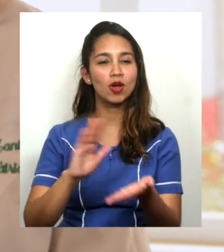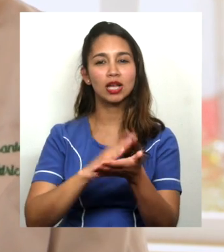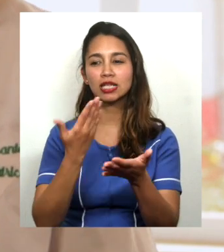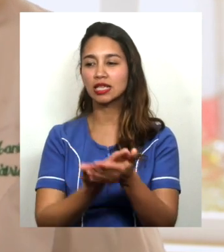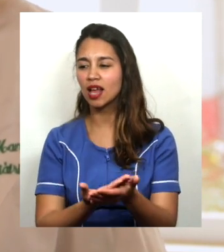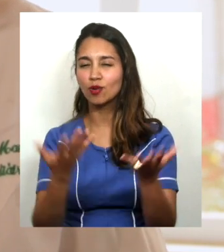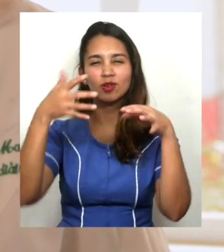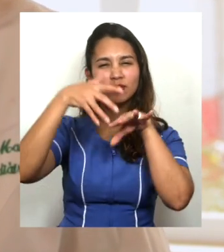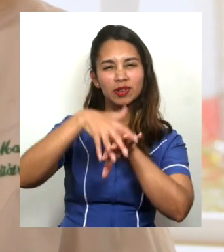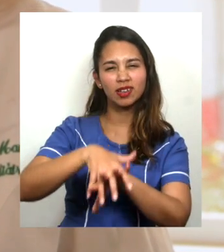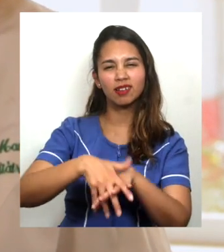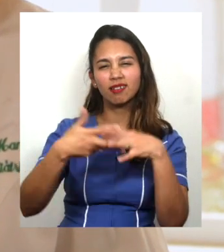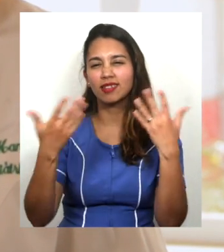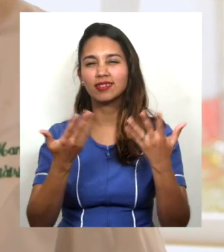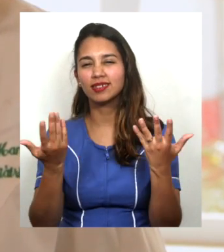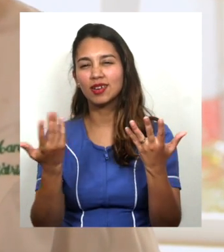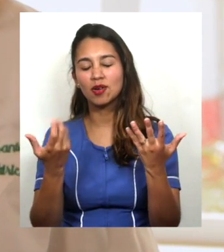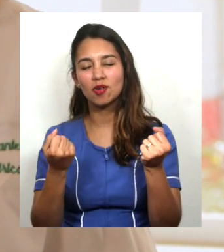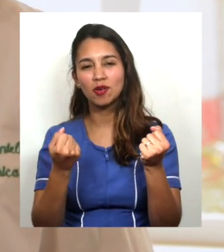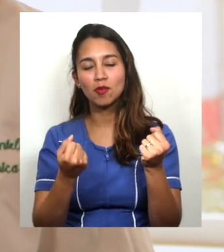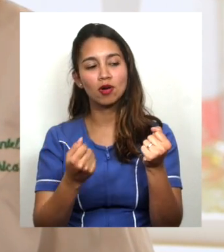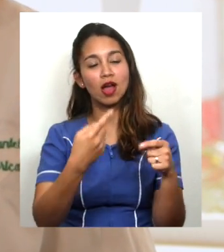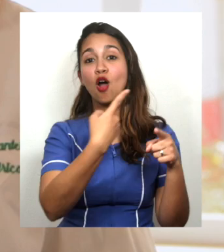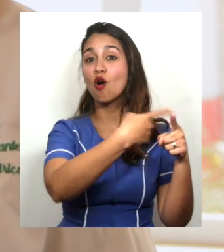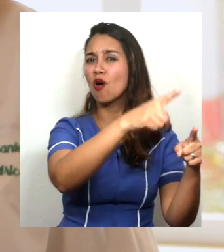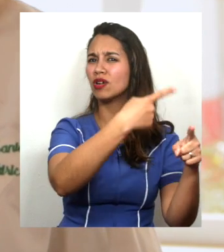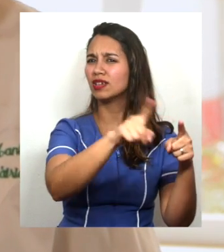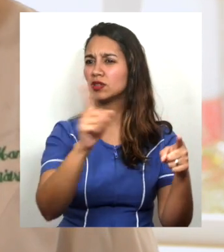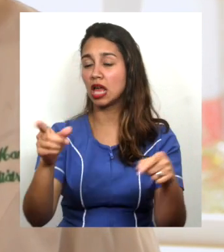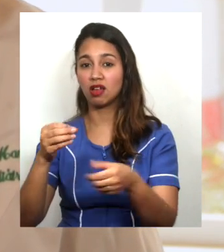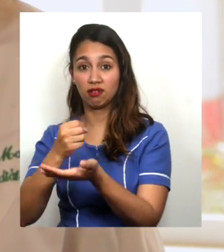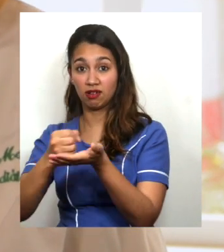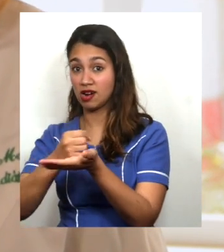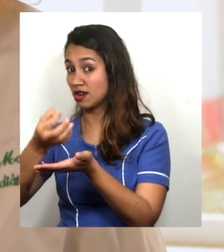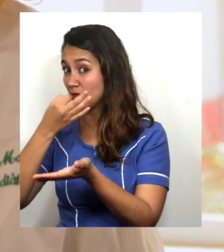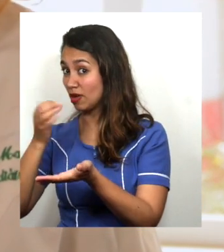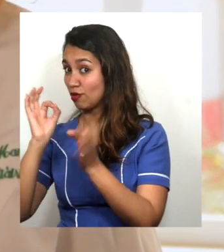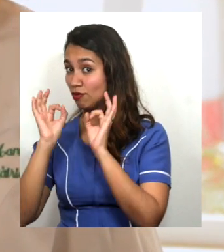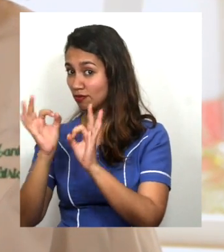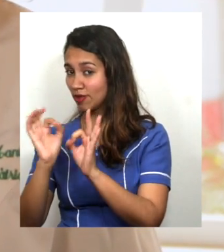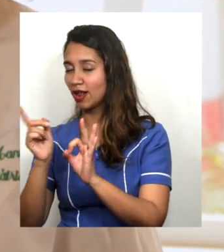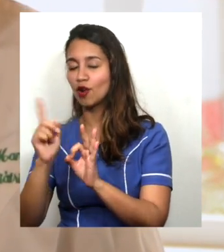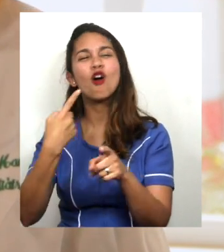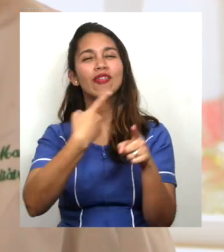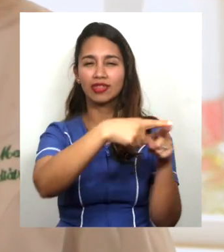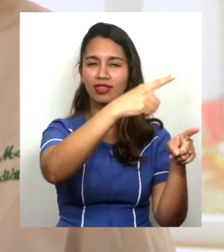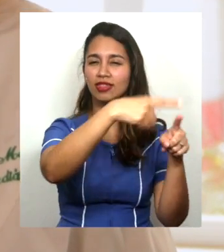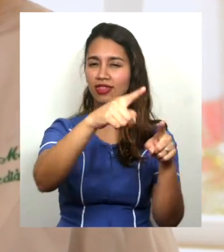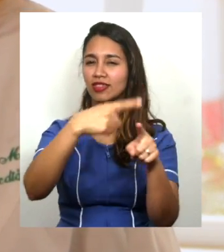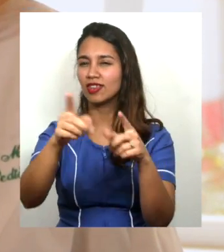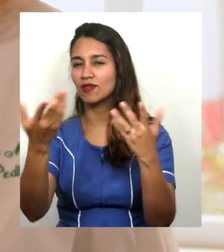La medicina complementaria corresponde a técnicas terapéuticas que no forman parte de la medicina